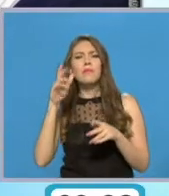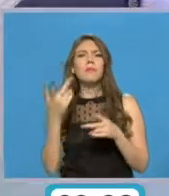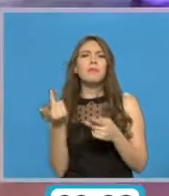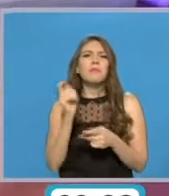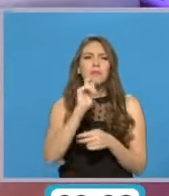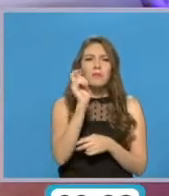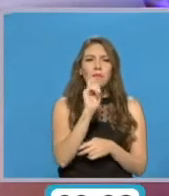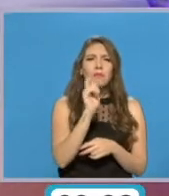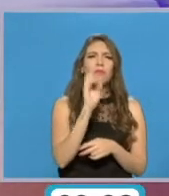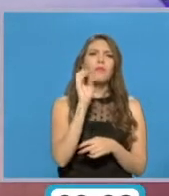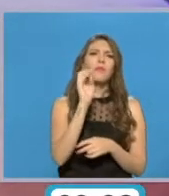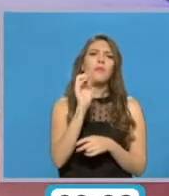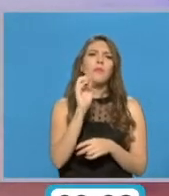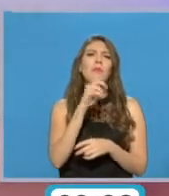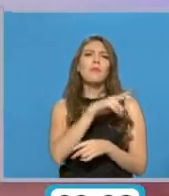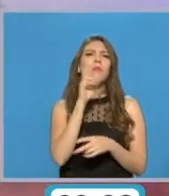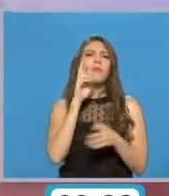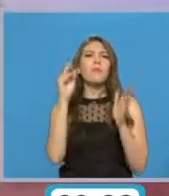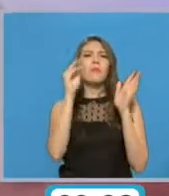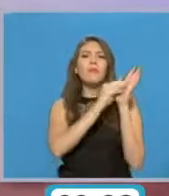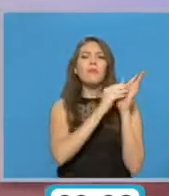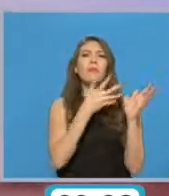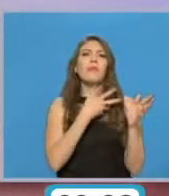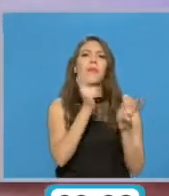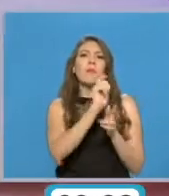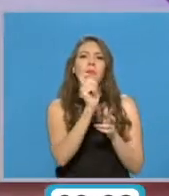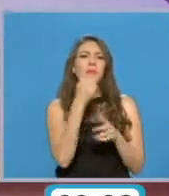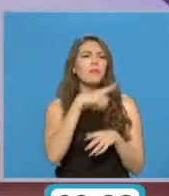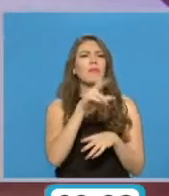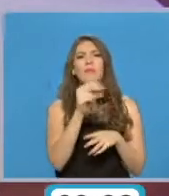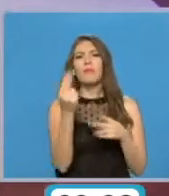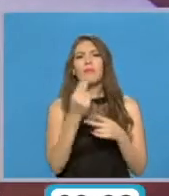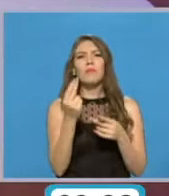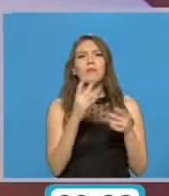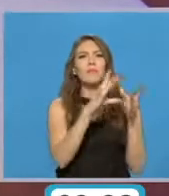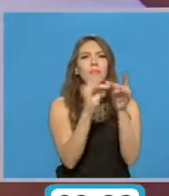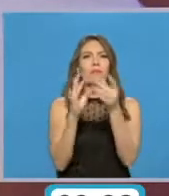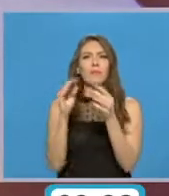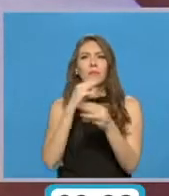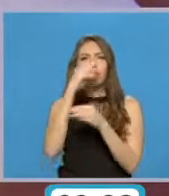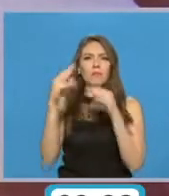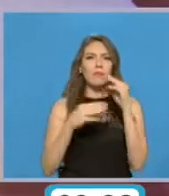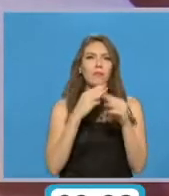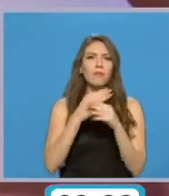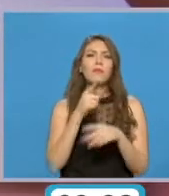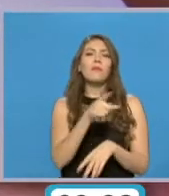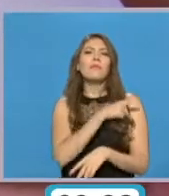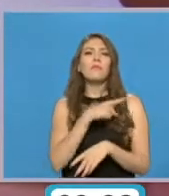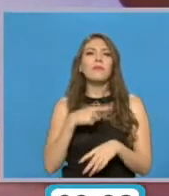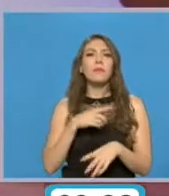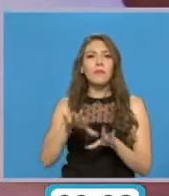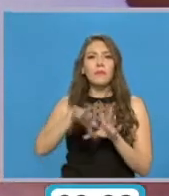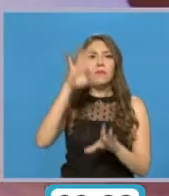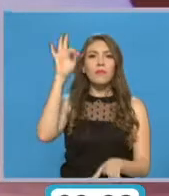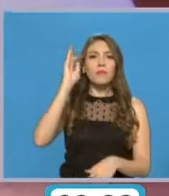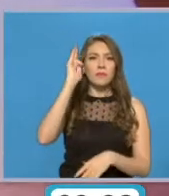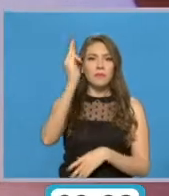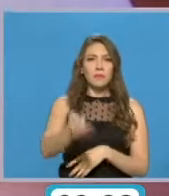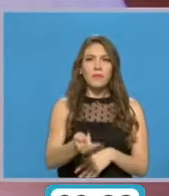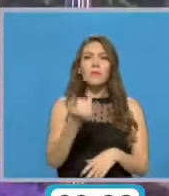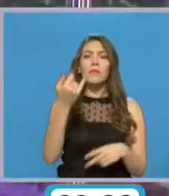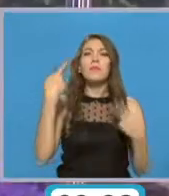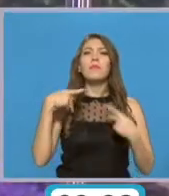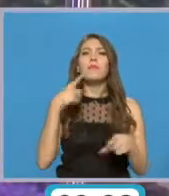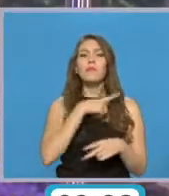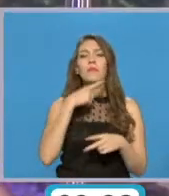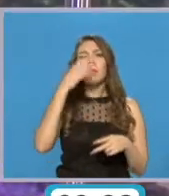quedará claro, pero no es que tú tengas que darle explicaciones al mundo, es que es importante que tú encuentres esta aceptación y que la gente sepa realmente a qué